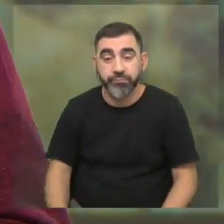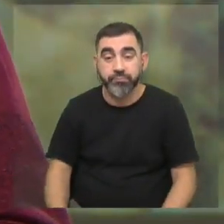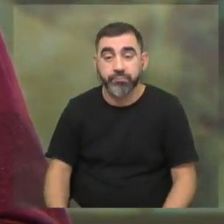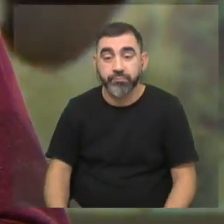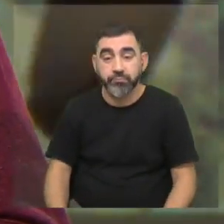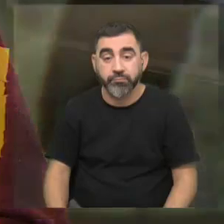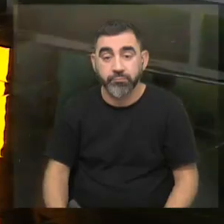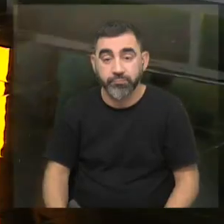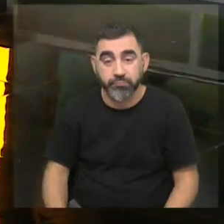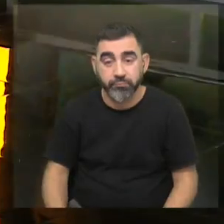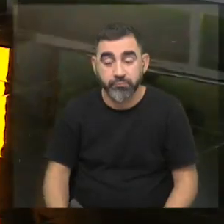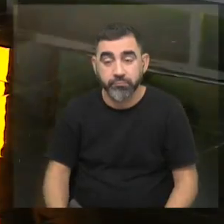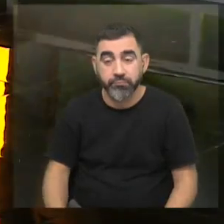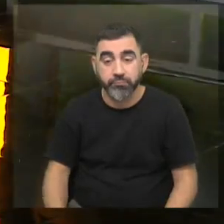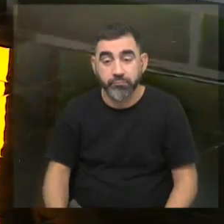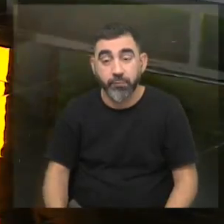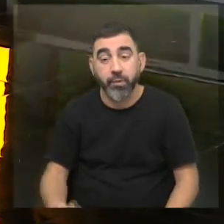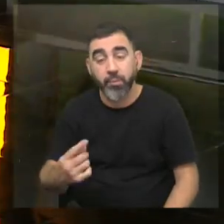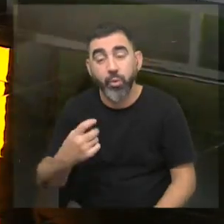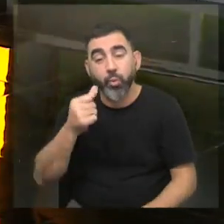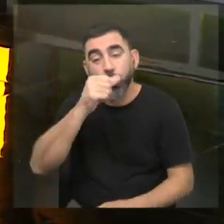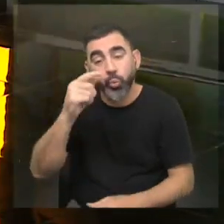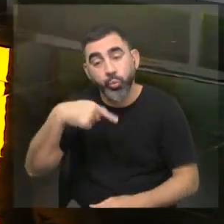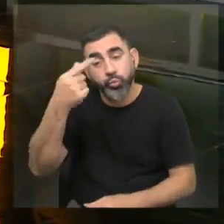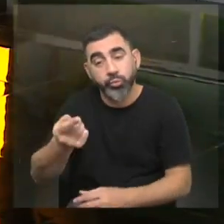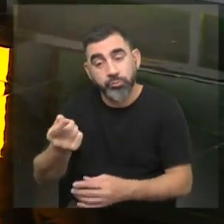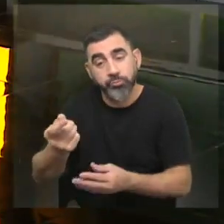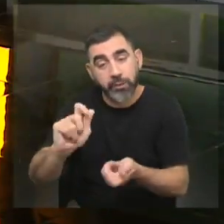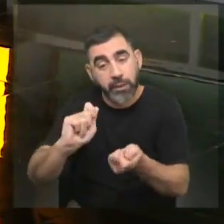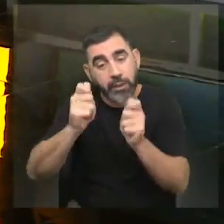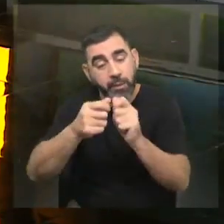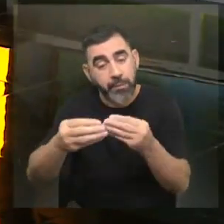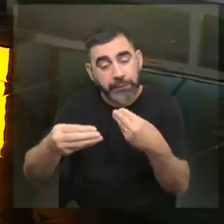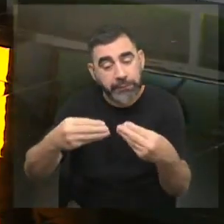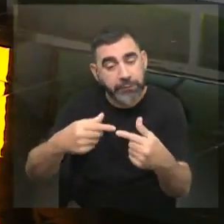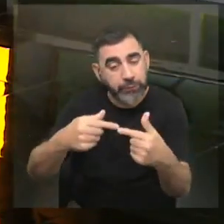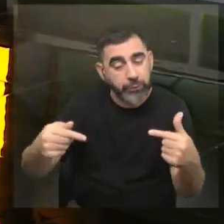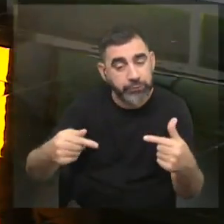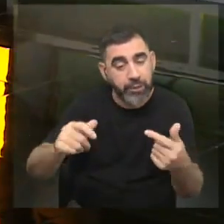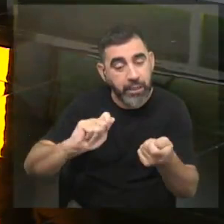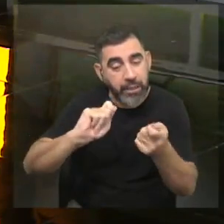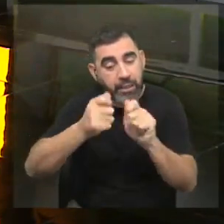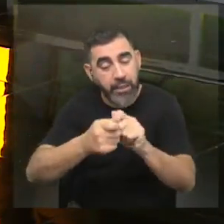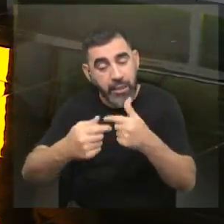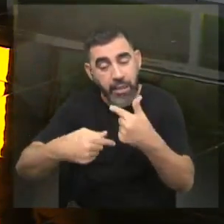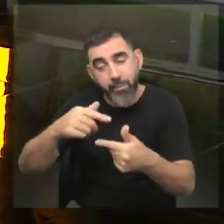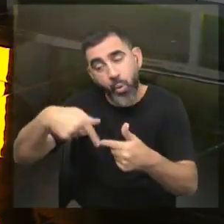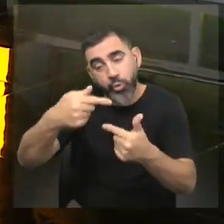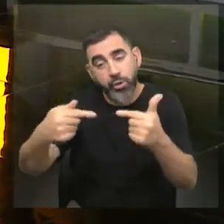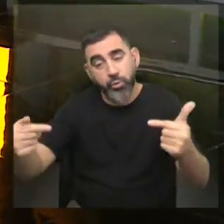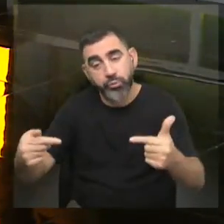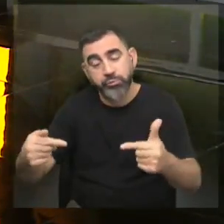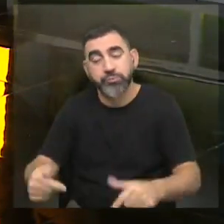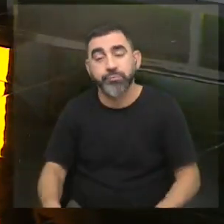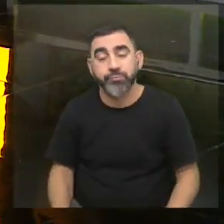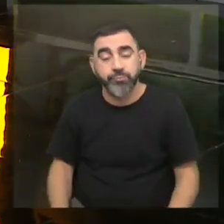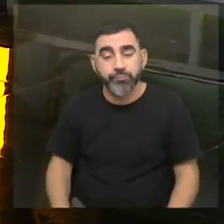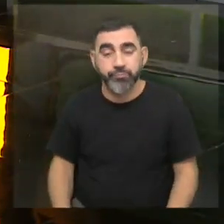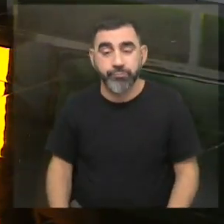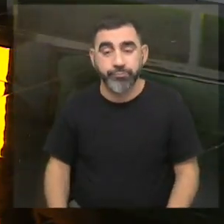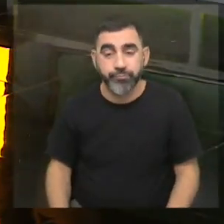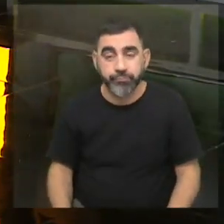básicamente rígido, que uno lo puede quebrar, pero digo, este es fino, pero bastante